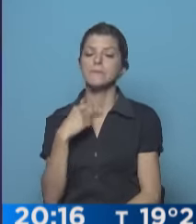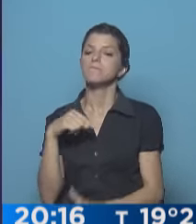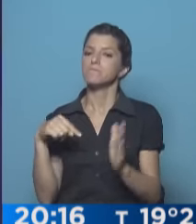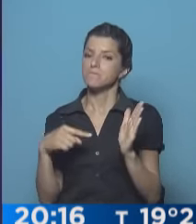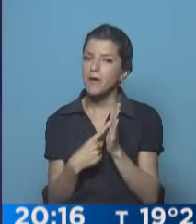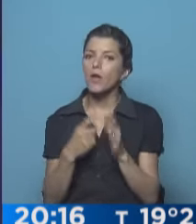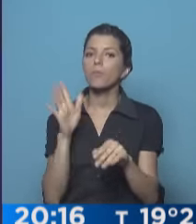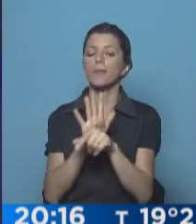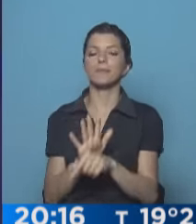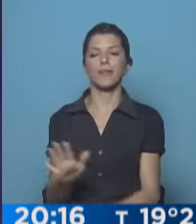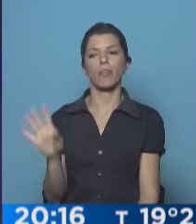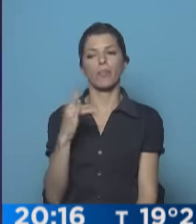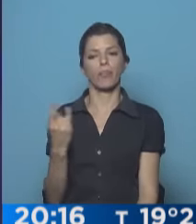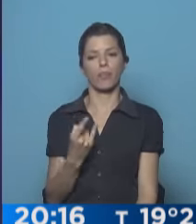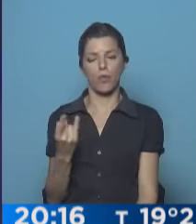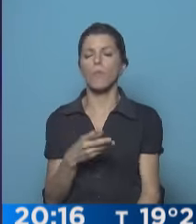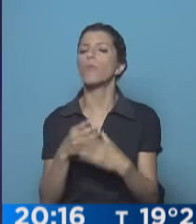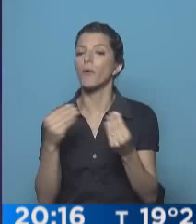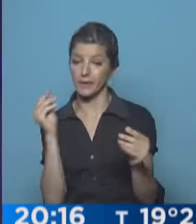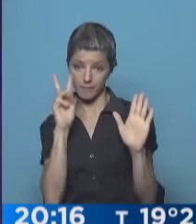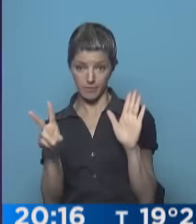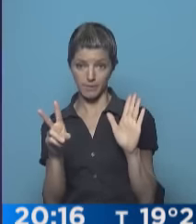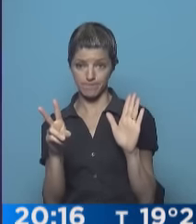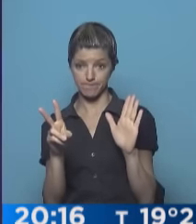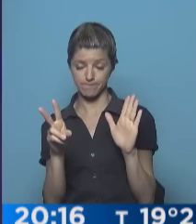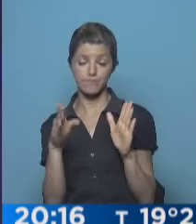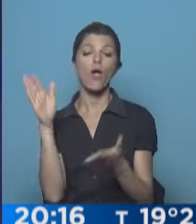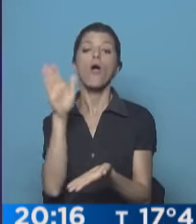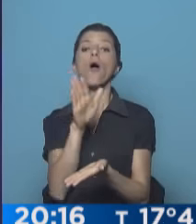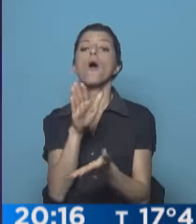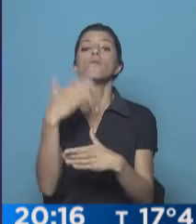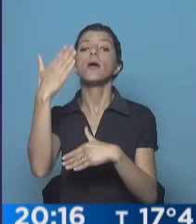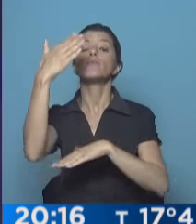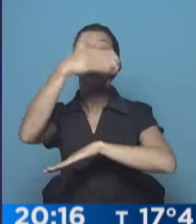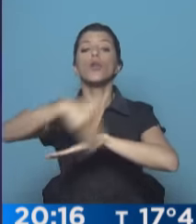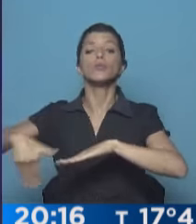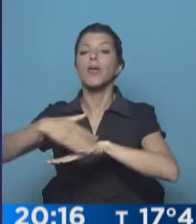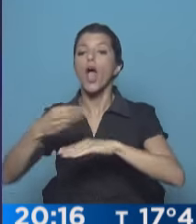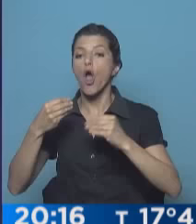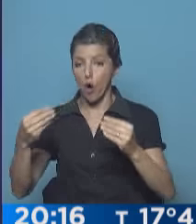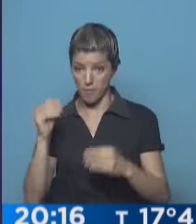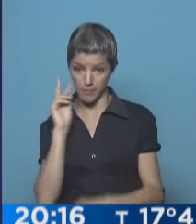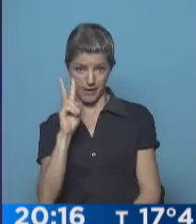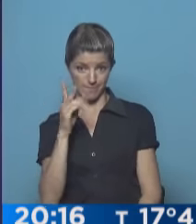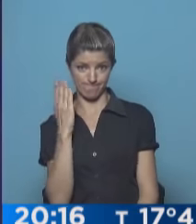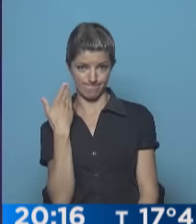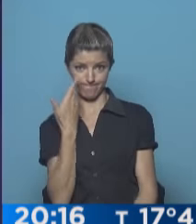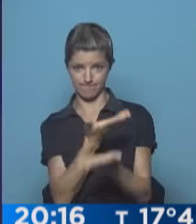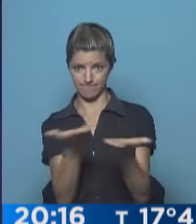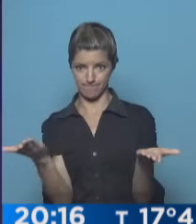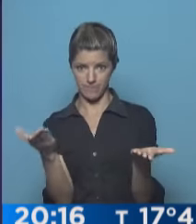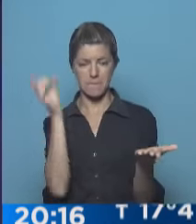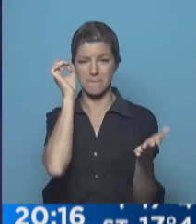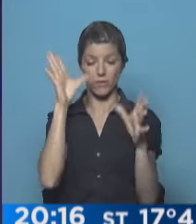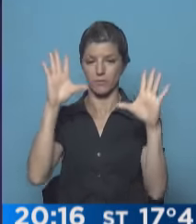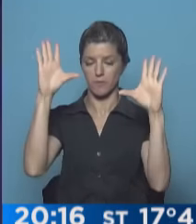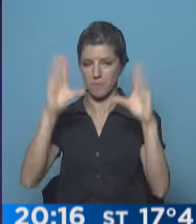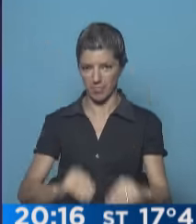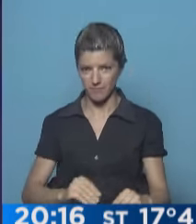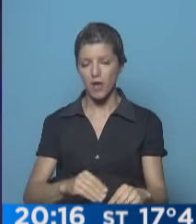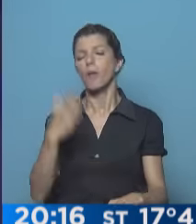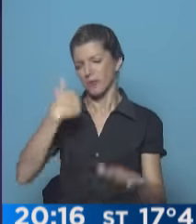artificial. ¿Por qué artificial? Miren la frontera, la crearon los franceses justamente. Miren lo que es esta frontera. Oh, se me fue el mapa.